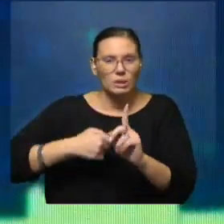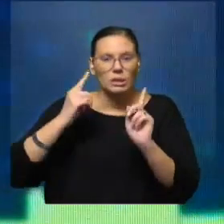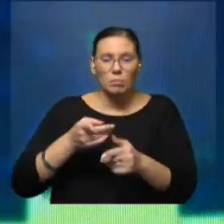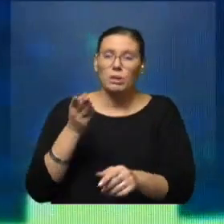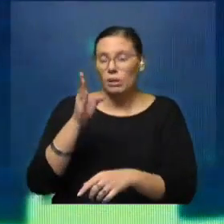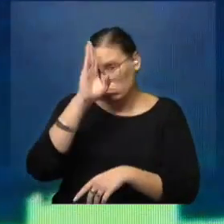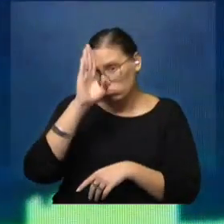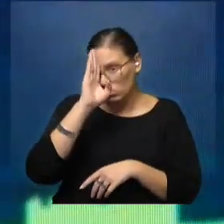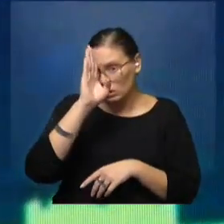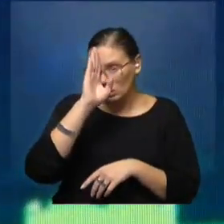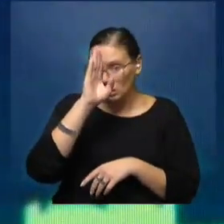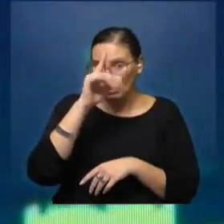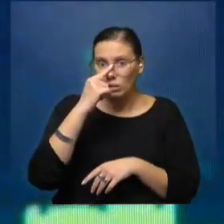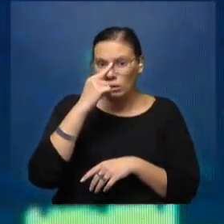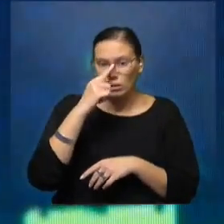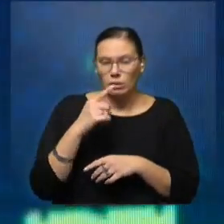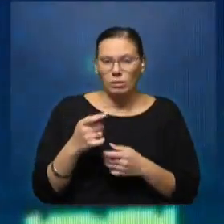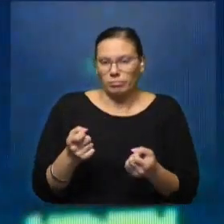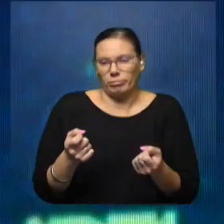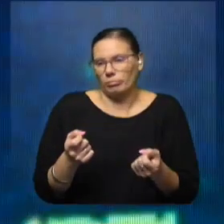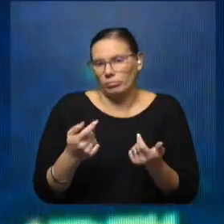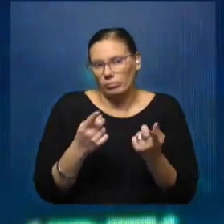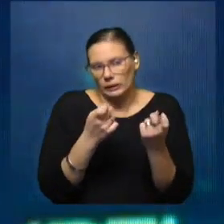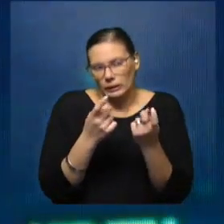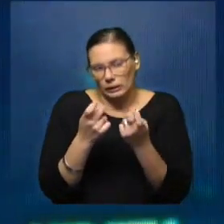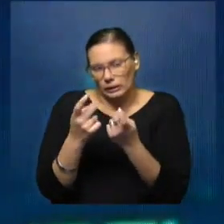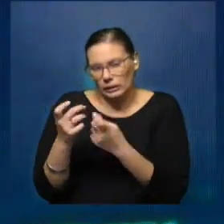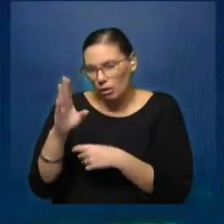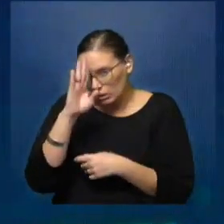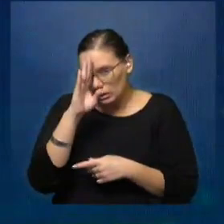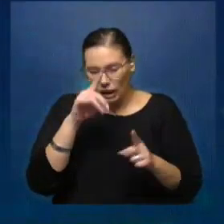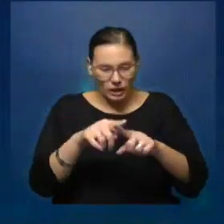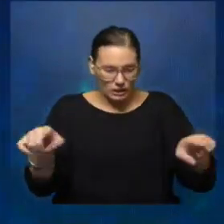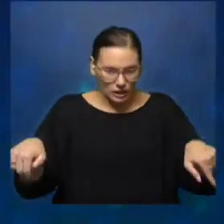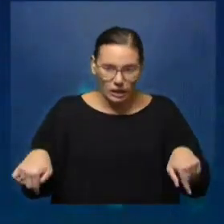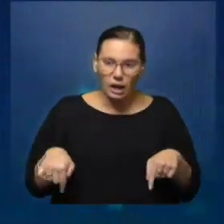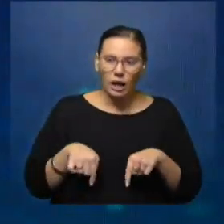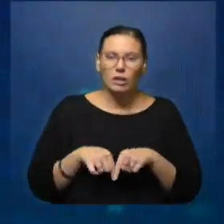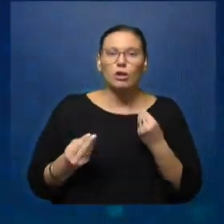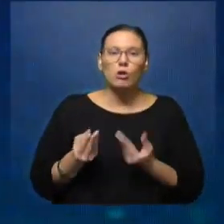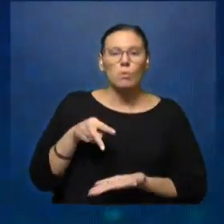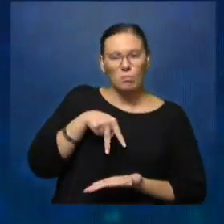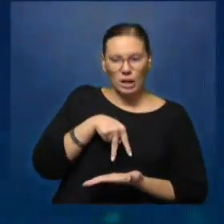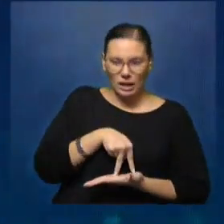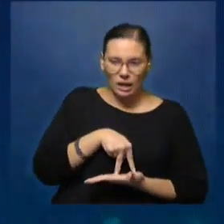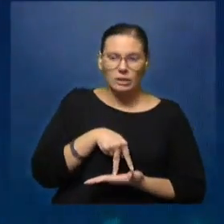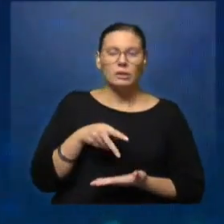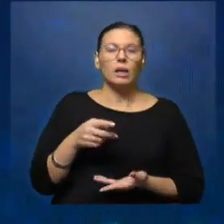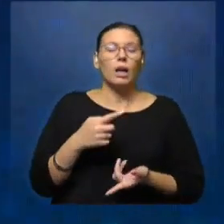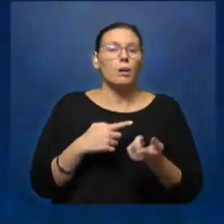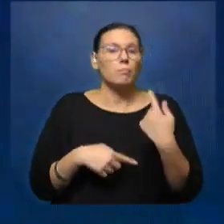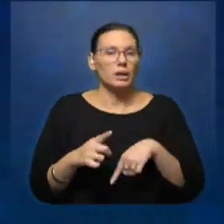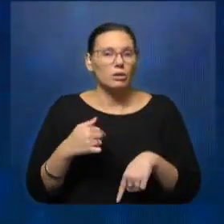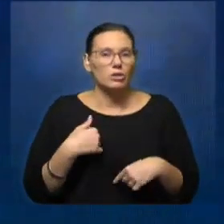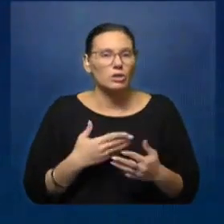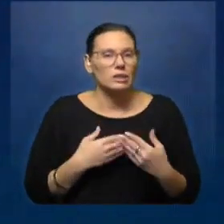clases. Y me dio mucho aprendizaje de eso, del escenario, del cómo pararse y todo, pero yo lo